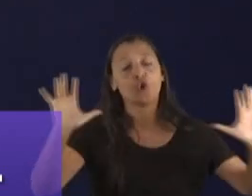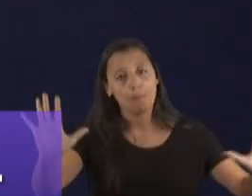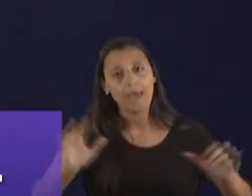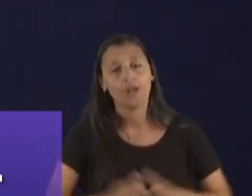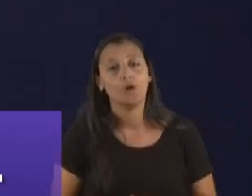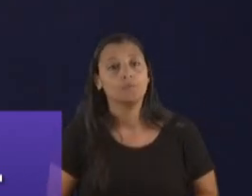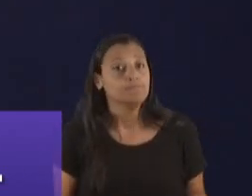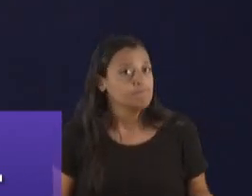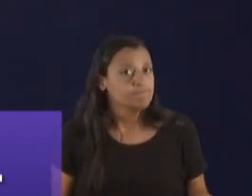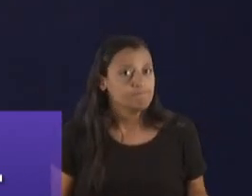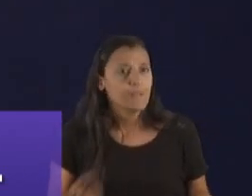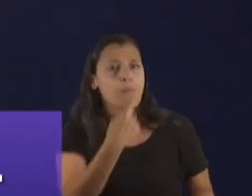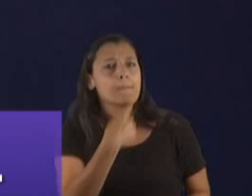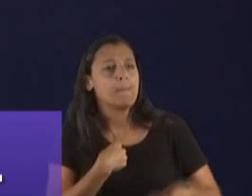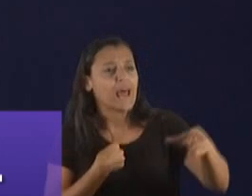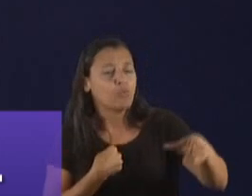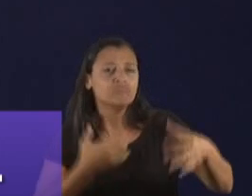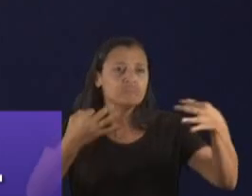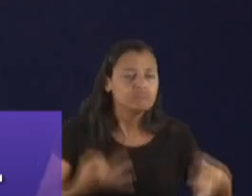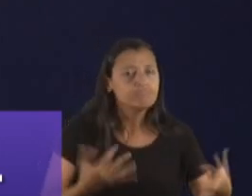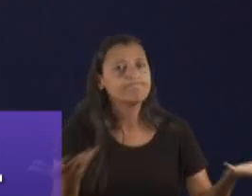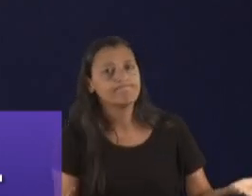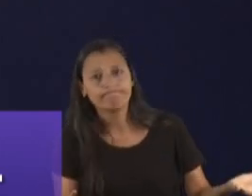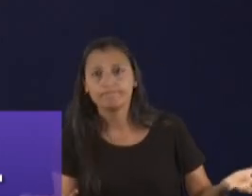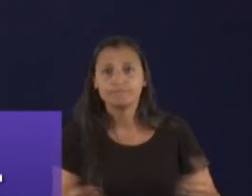la pregunta tuya en definitiva.